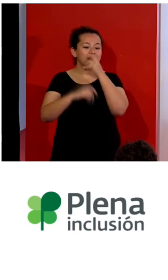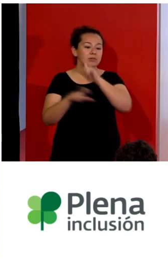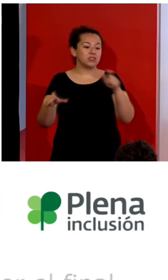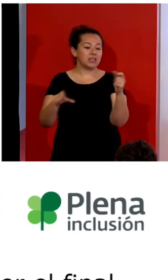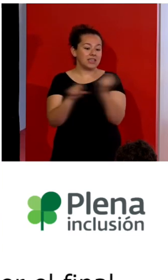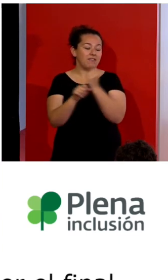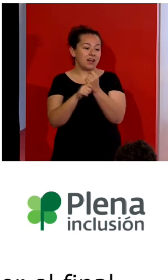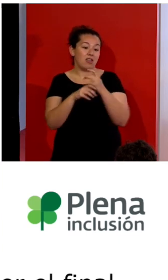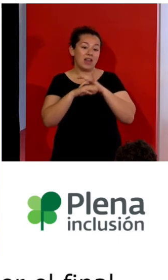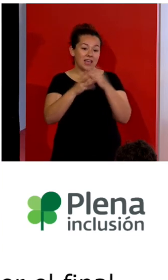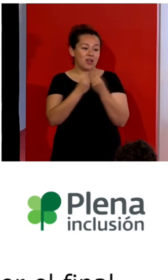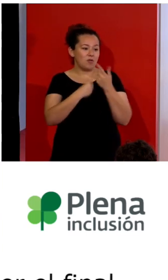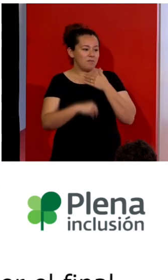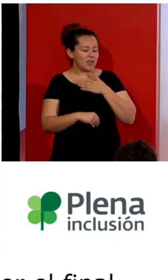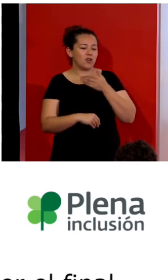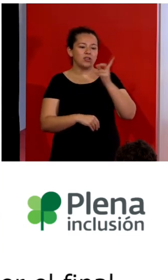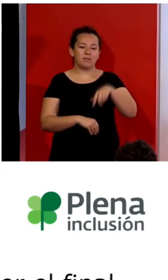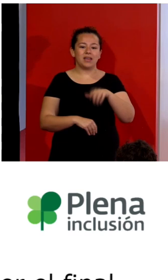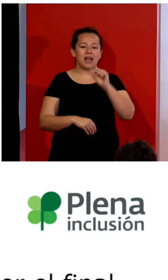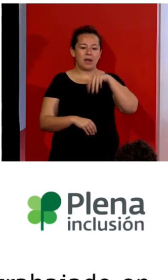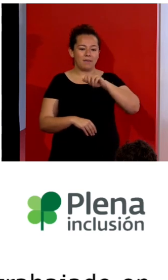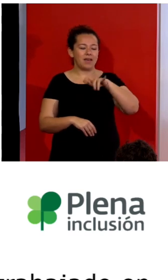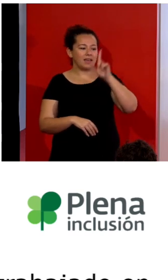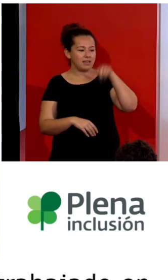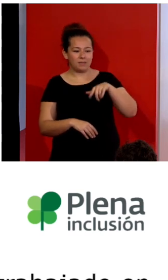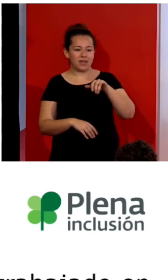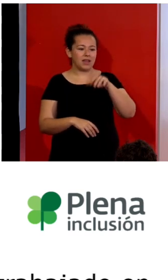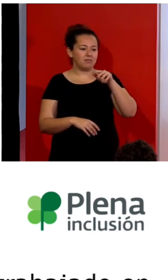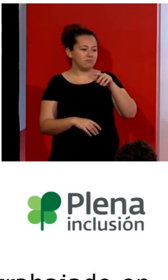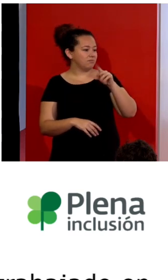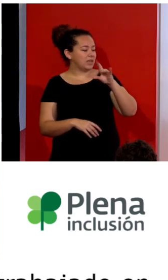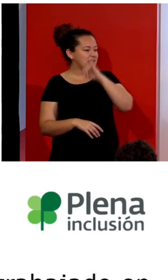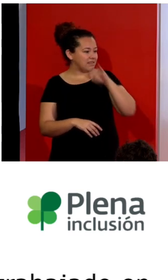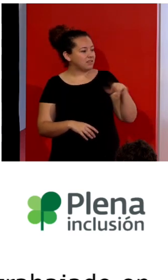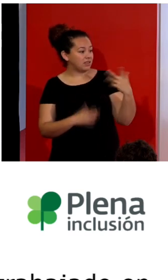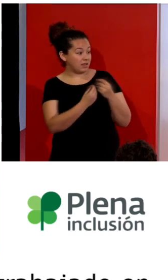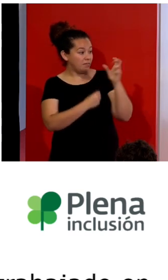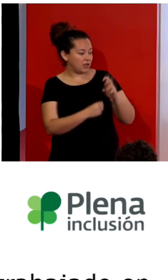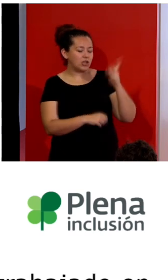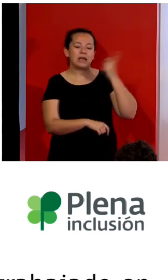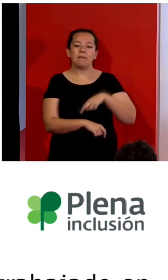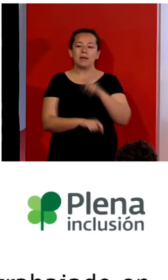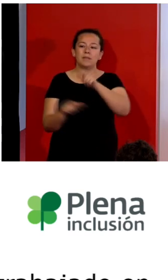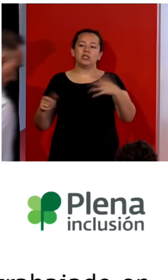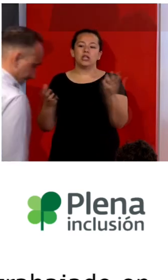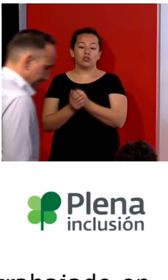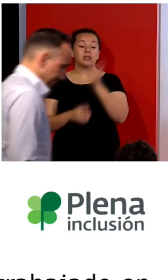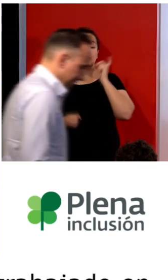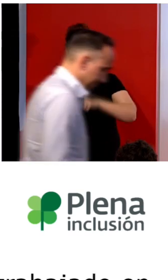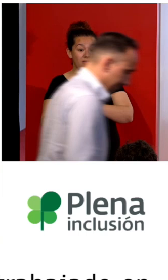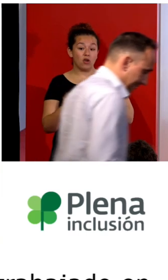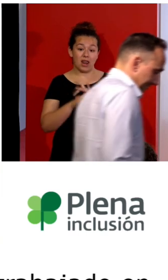trabajado en la guía conmigo, tanto a María San Román como a David Sánchez, que están por aquí, como a todas las personas que han participado en la